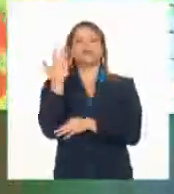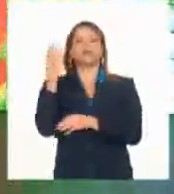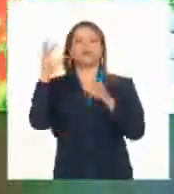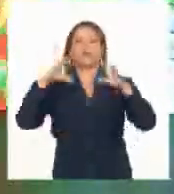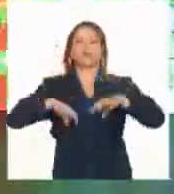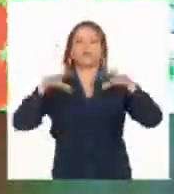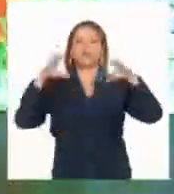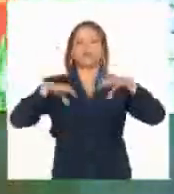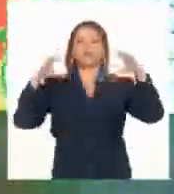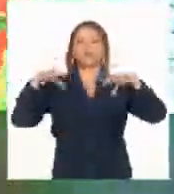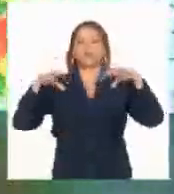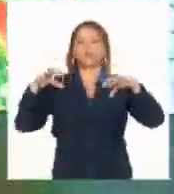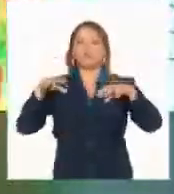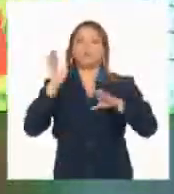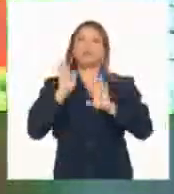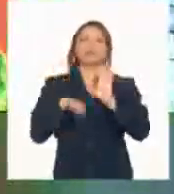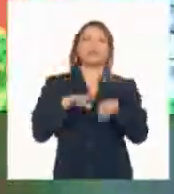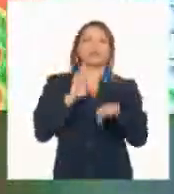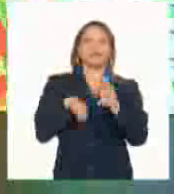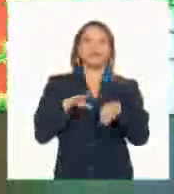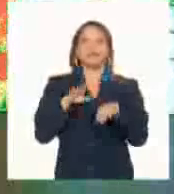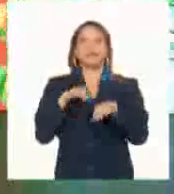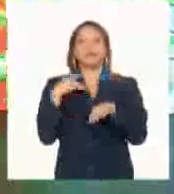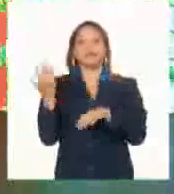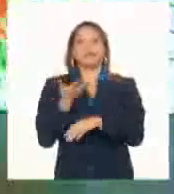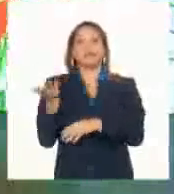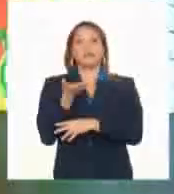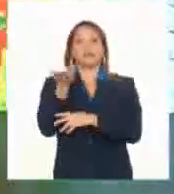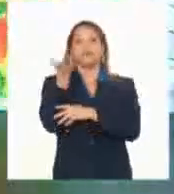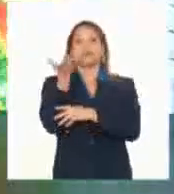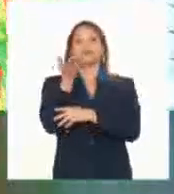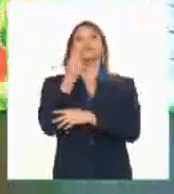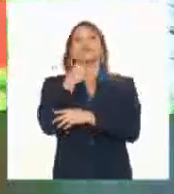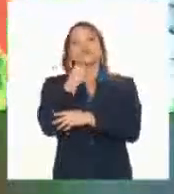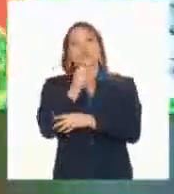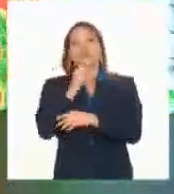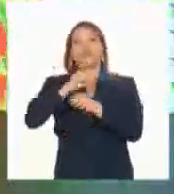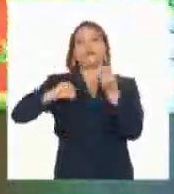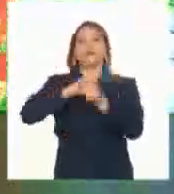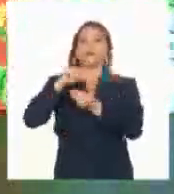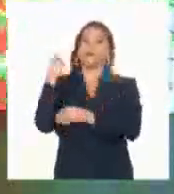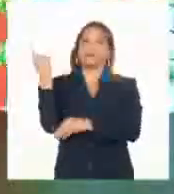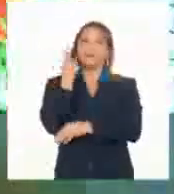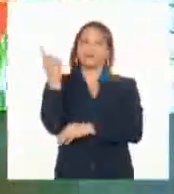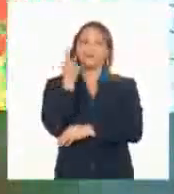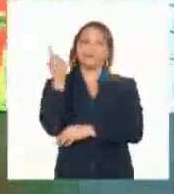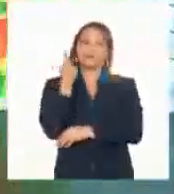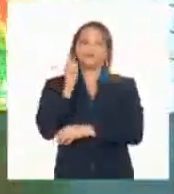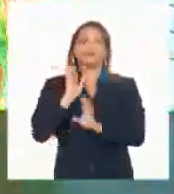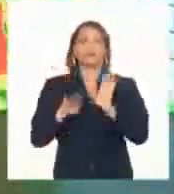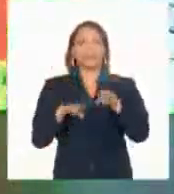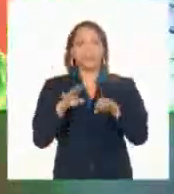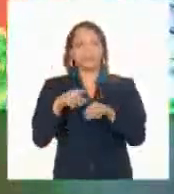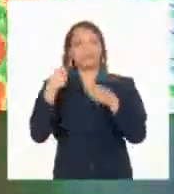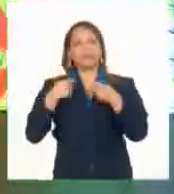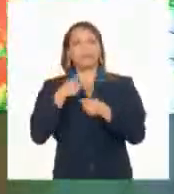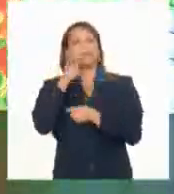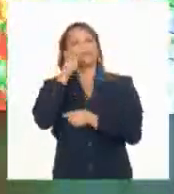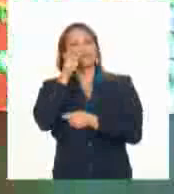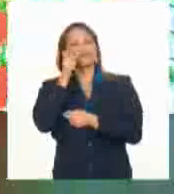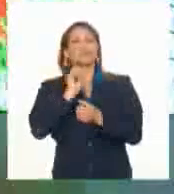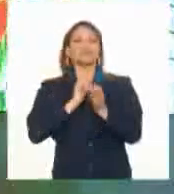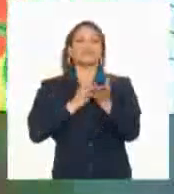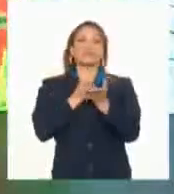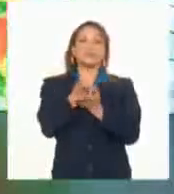depresión tropical, que independientemente del desarrollo ciclónico tropical que tenga esta área de bajas presiones que se localiza en el